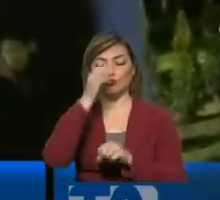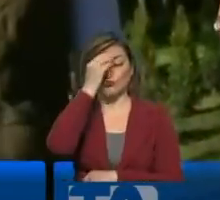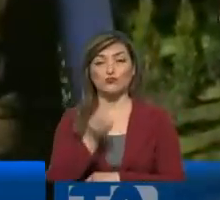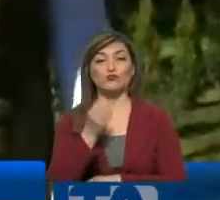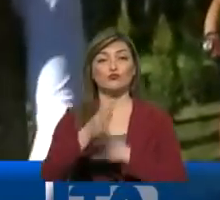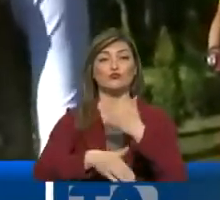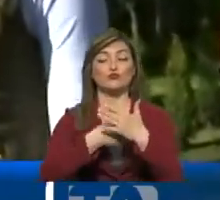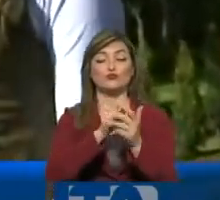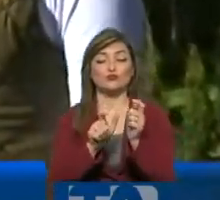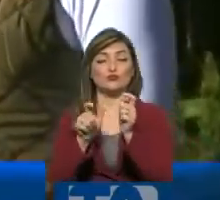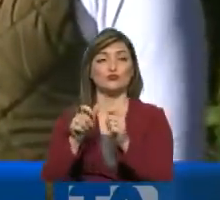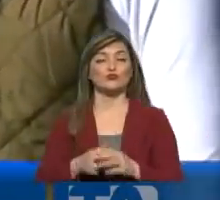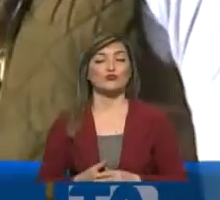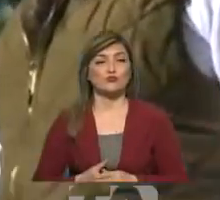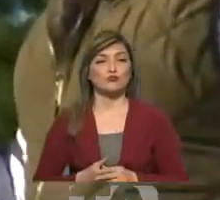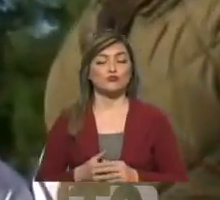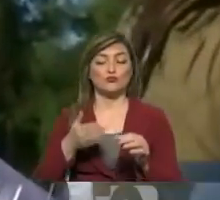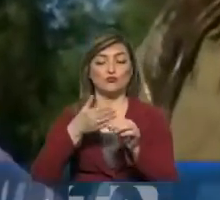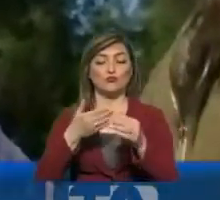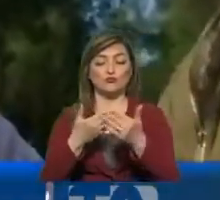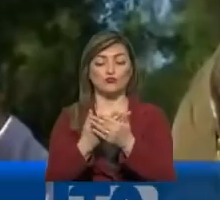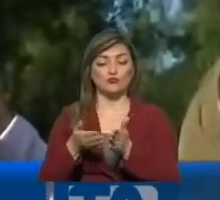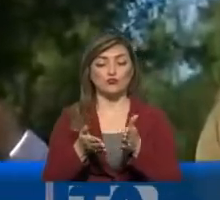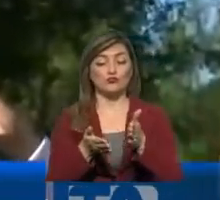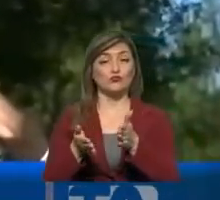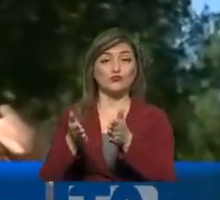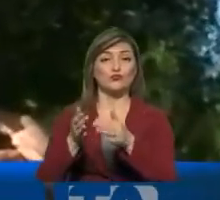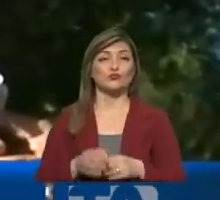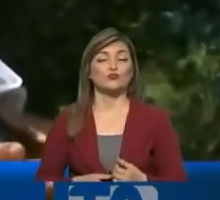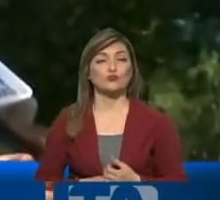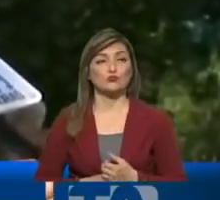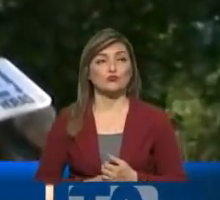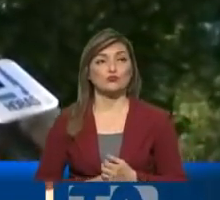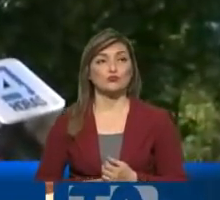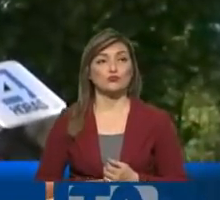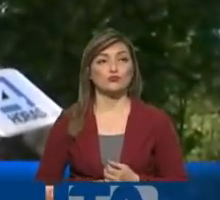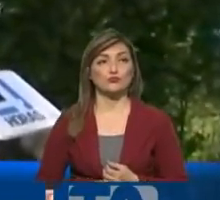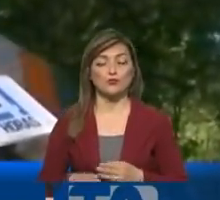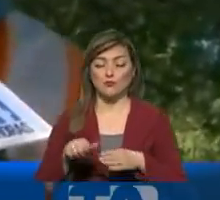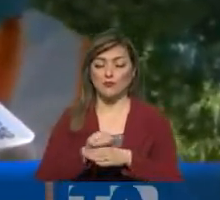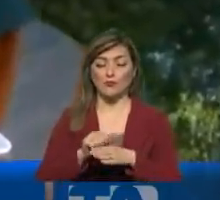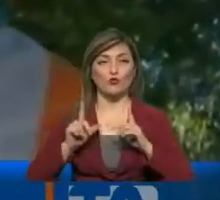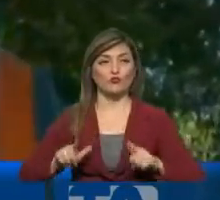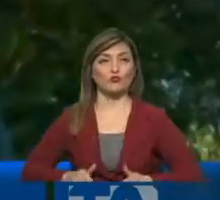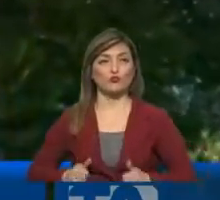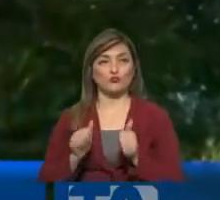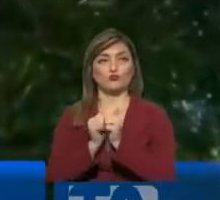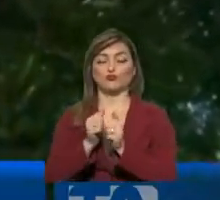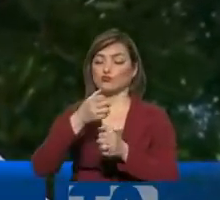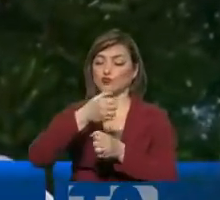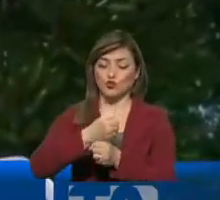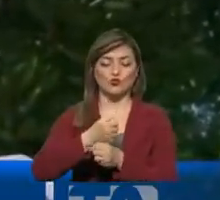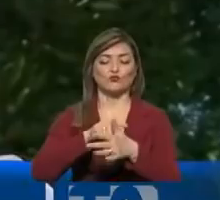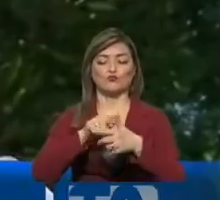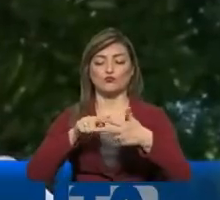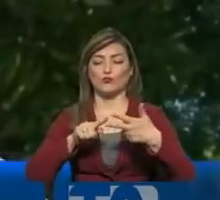a toda la ciudadanía. Bueno, con el objetivo de habilitar nuevas rutas para que esta práctica saludable se desarrolle en las medidas de seguridad